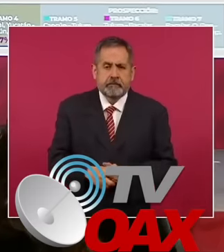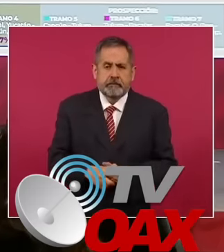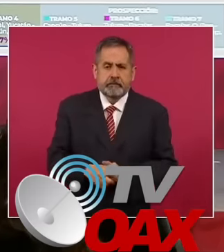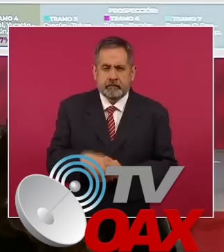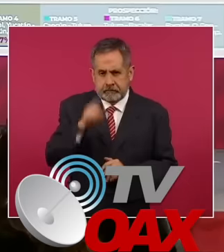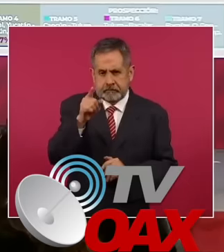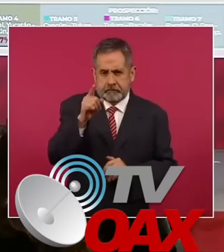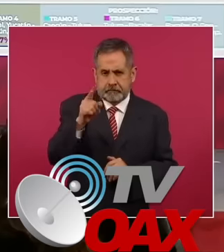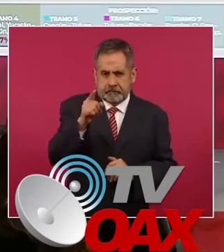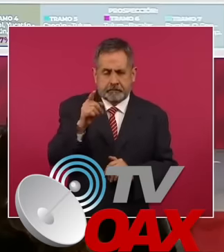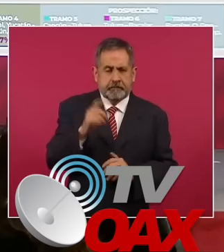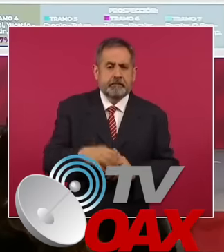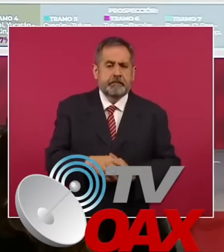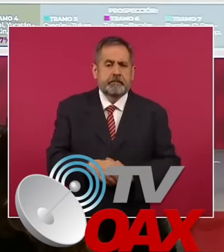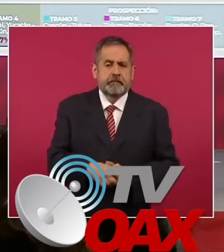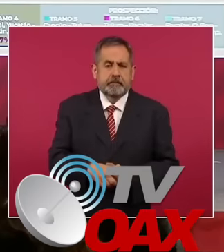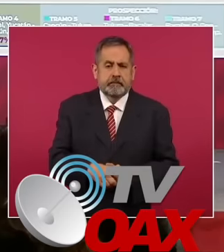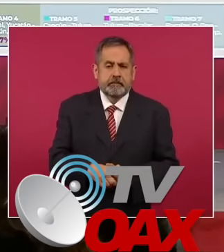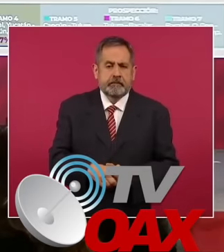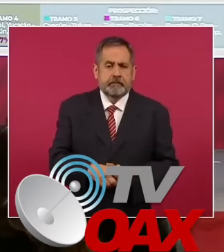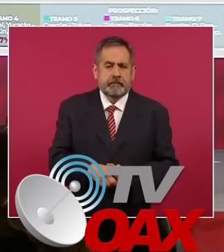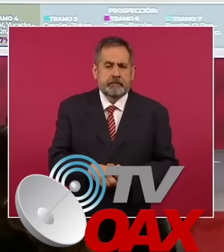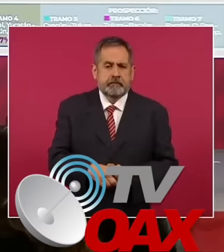hasta aquí, está Mérida,